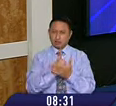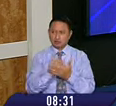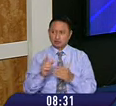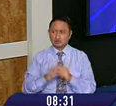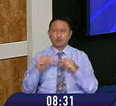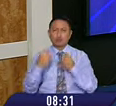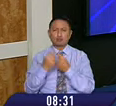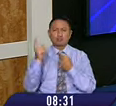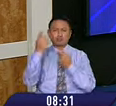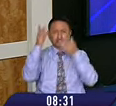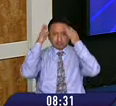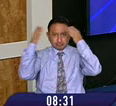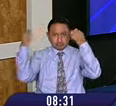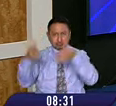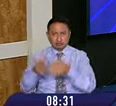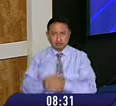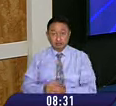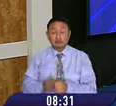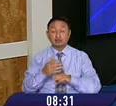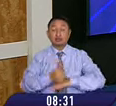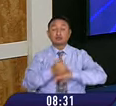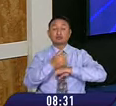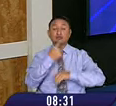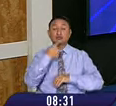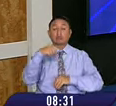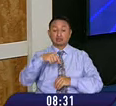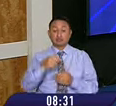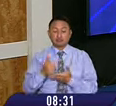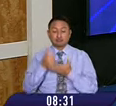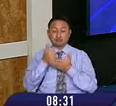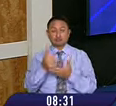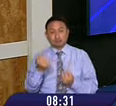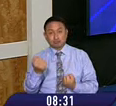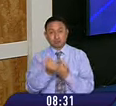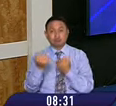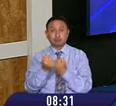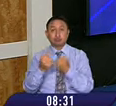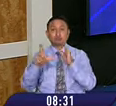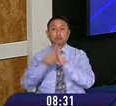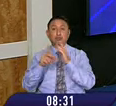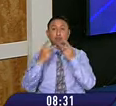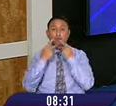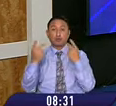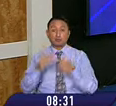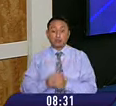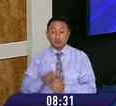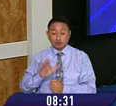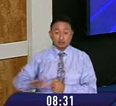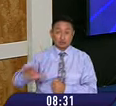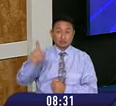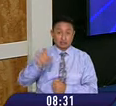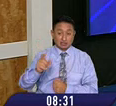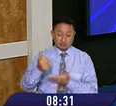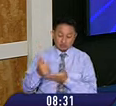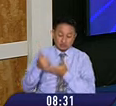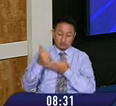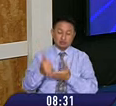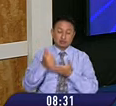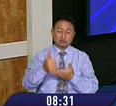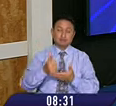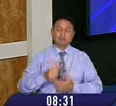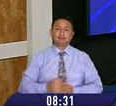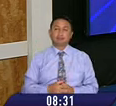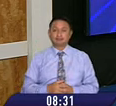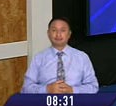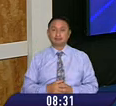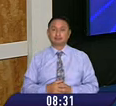La información, pues, señalaron, las autoridades competentes servirá para impulsar políticas públicas para atender las necesidades de todos